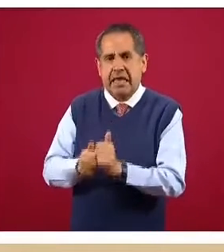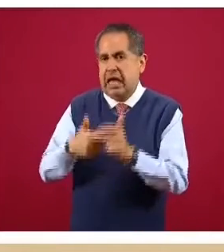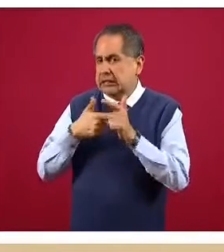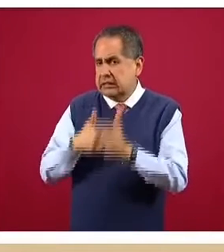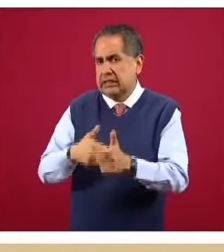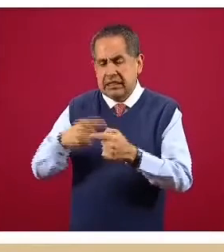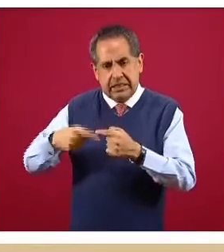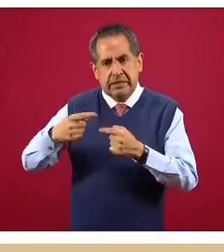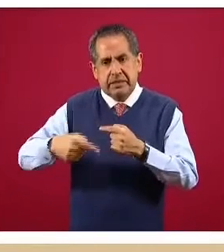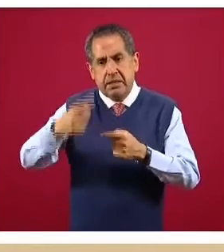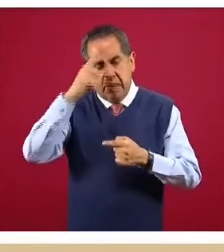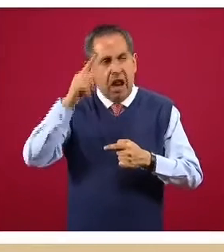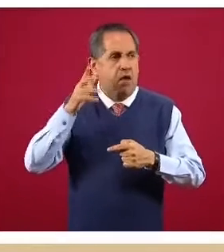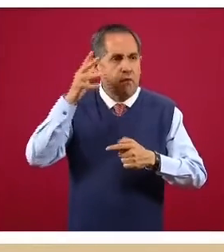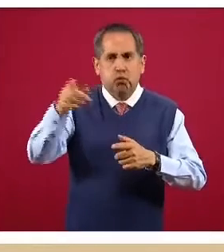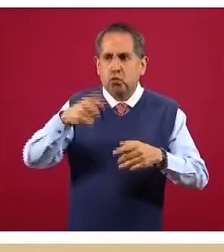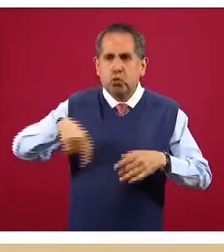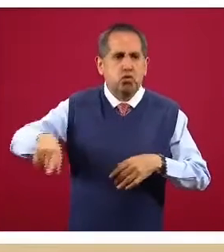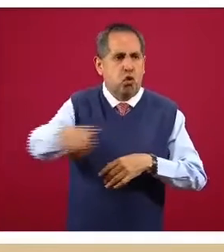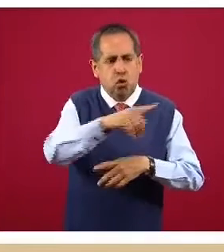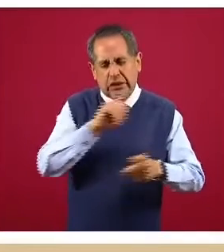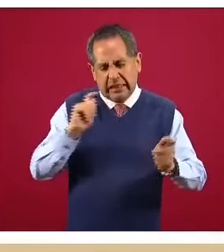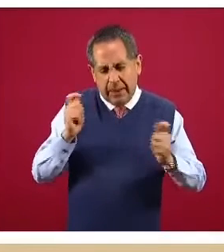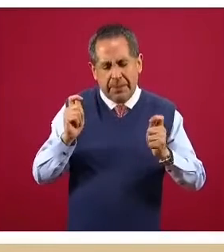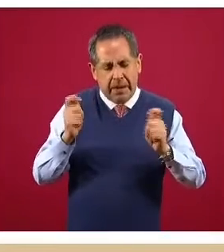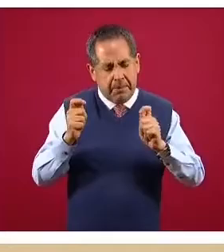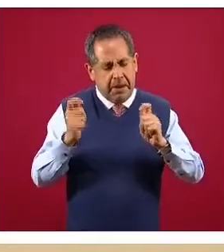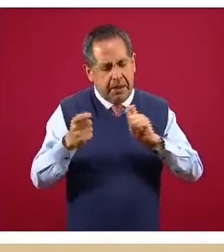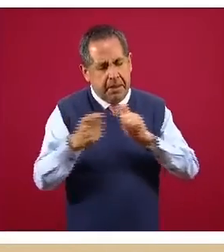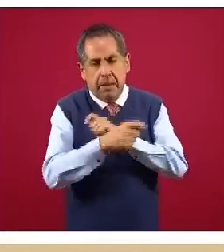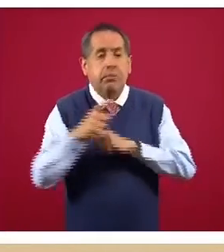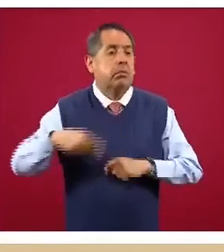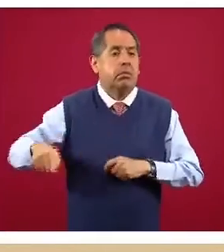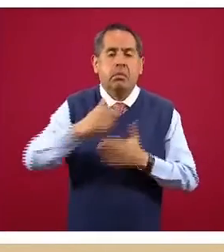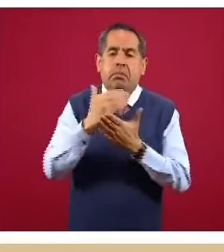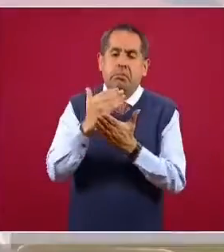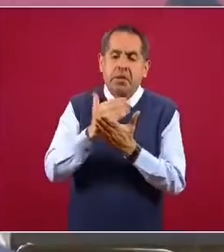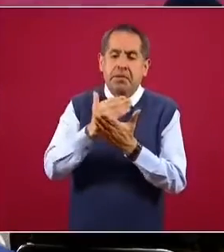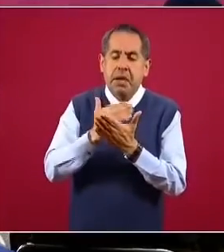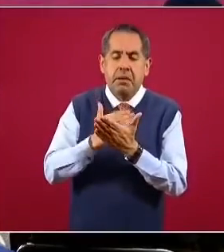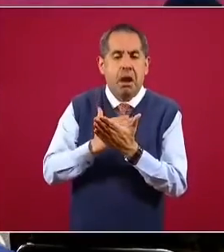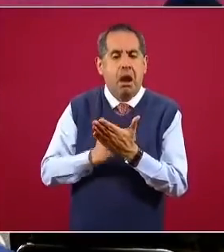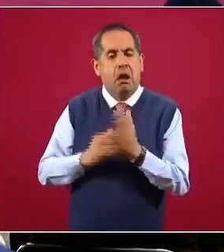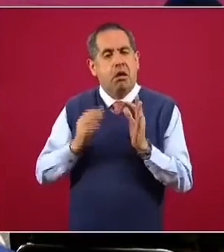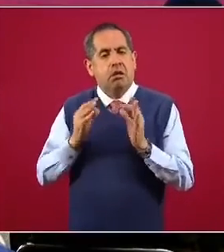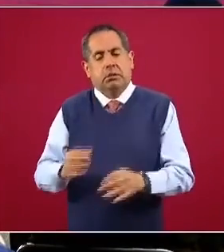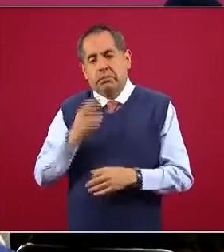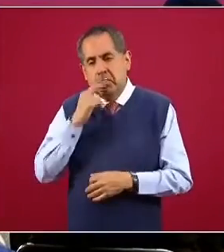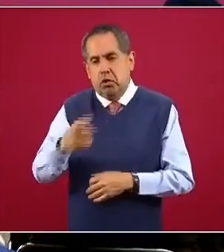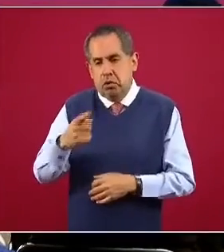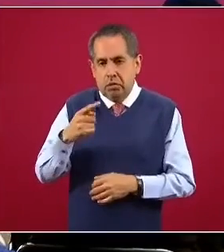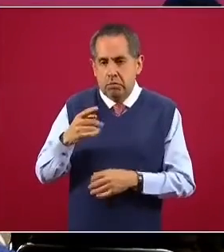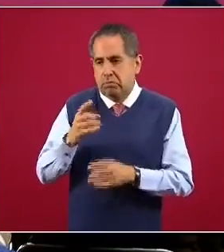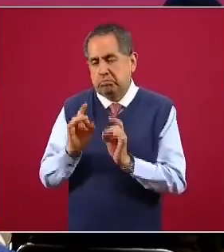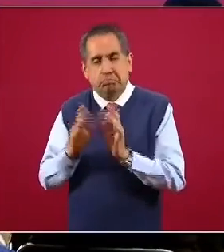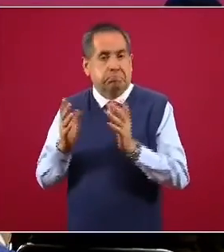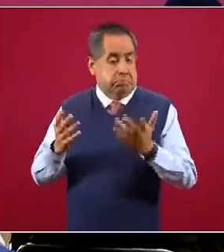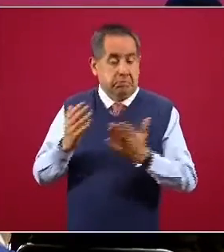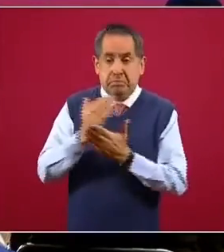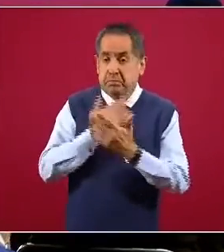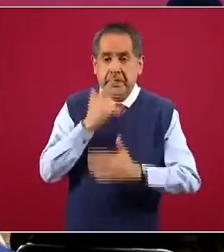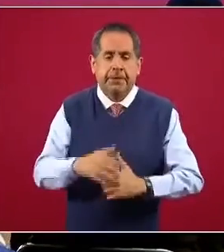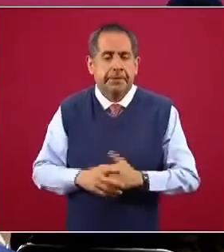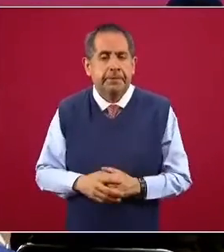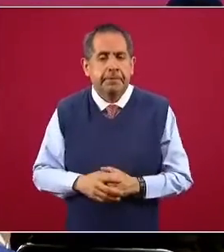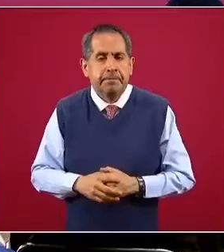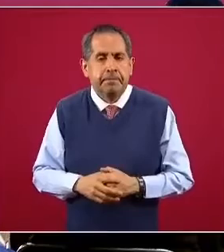estructurales, de transformación de este sistema de atención para poder ir disminuyendo estas brechas que encontramos en estas cascadas de atención.